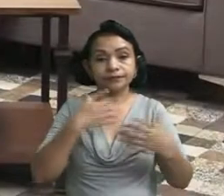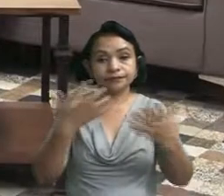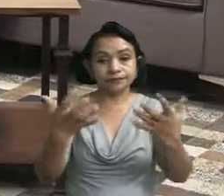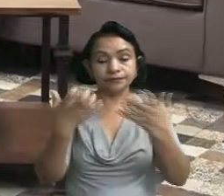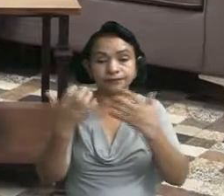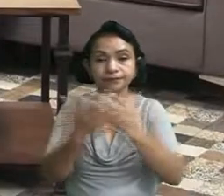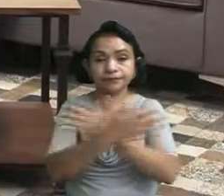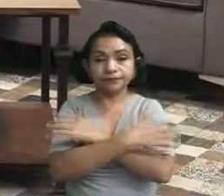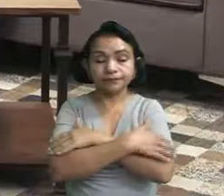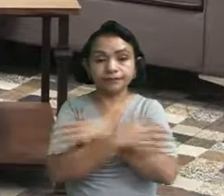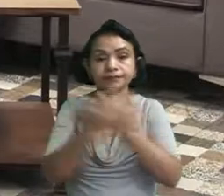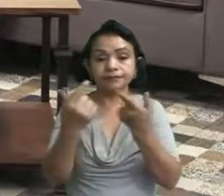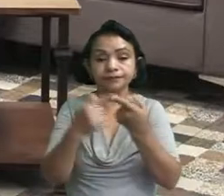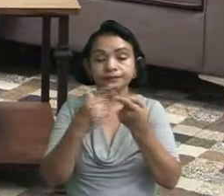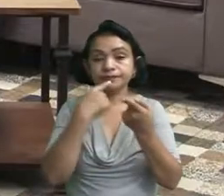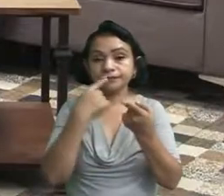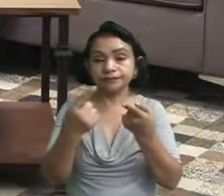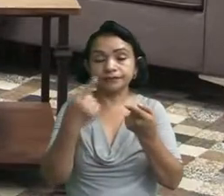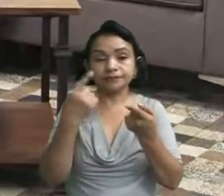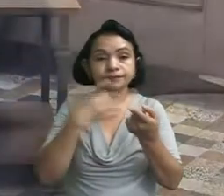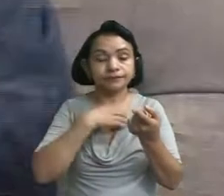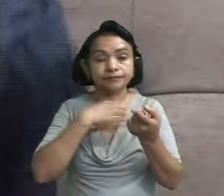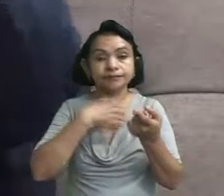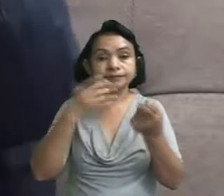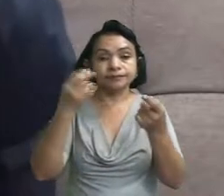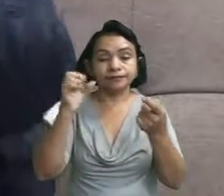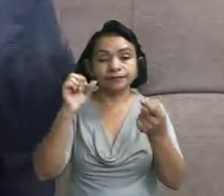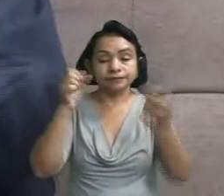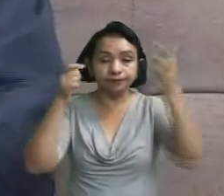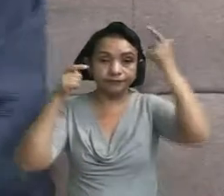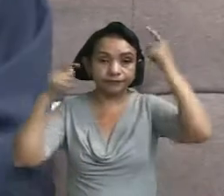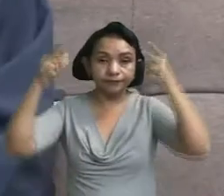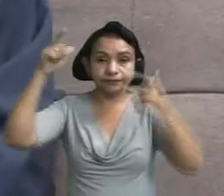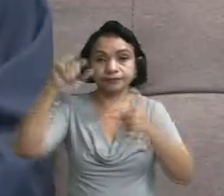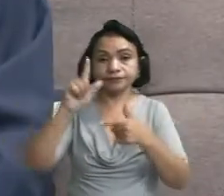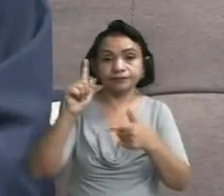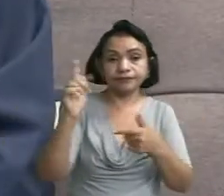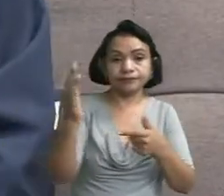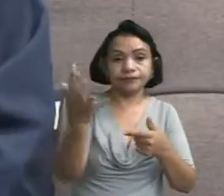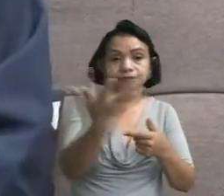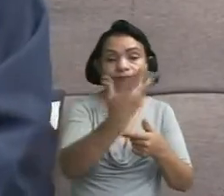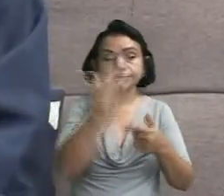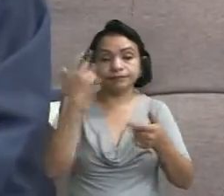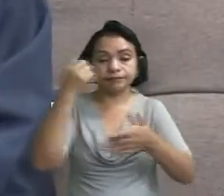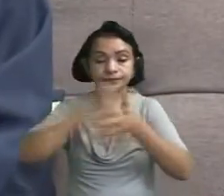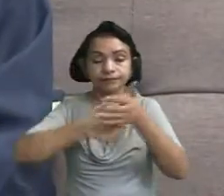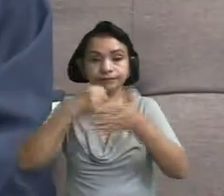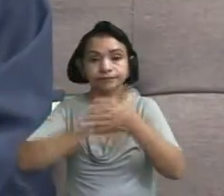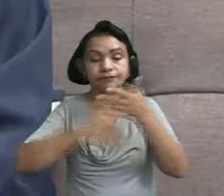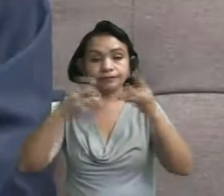referencia a Sandino. O sea, todas las luchas de Nicaragua por su independencia, por su soberanía,